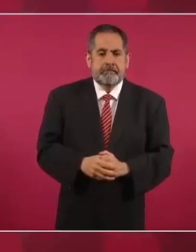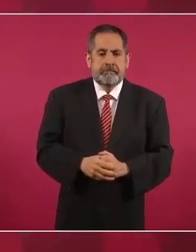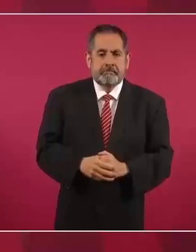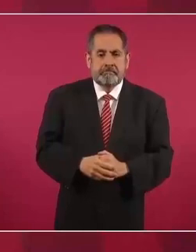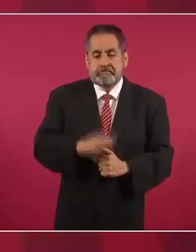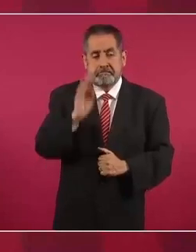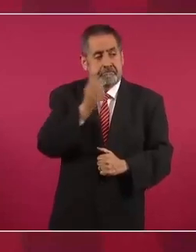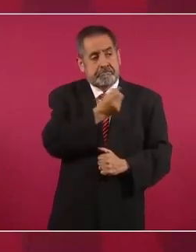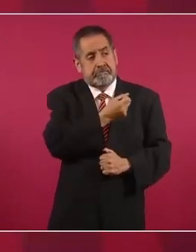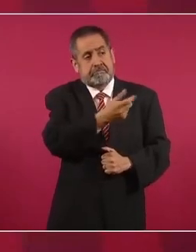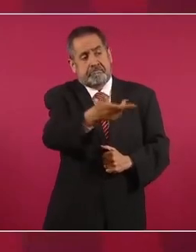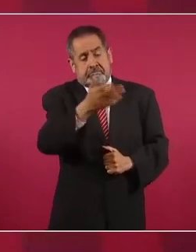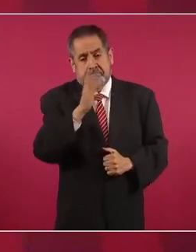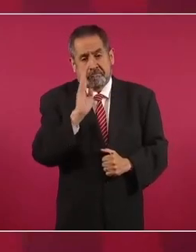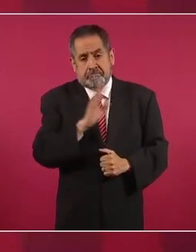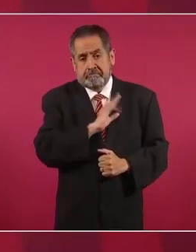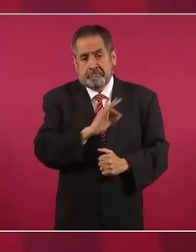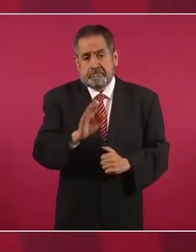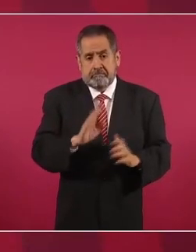Pueden ser